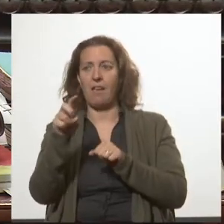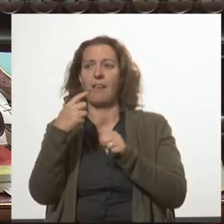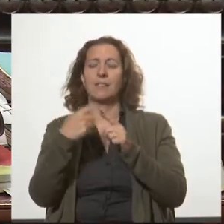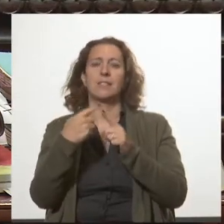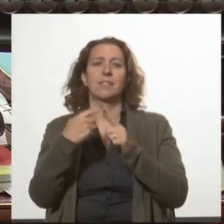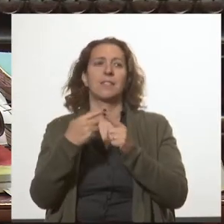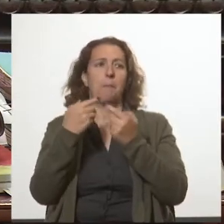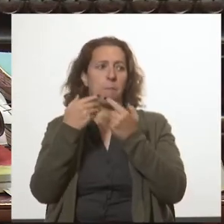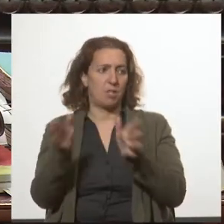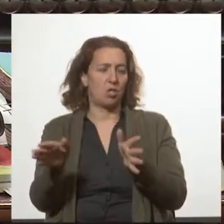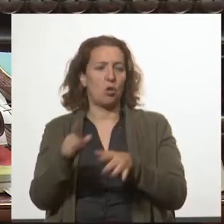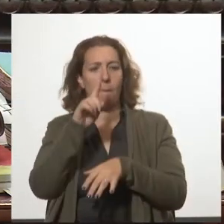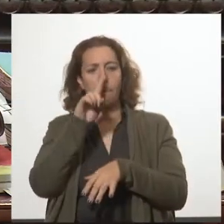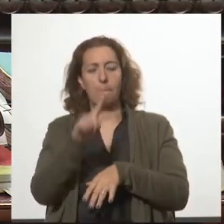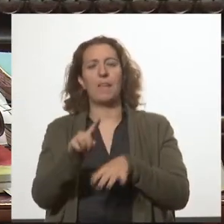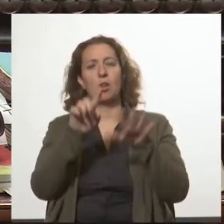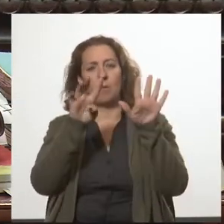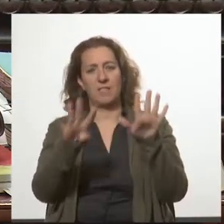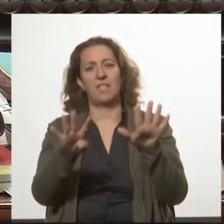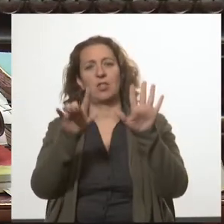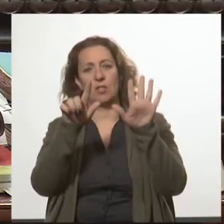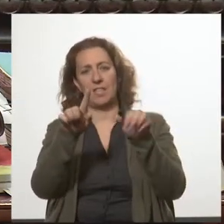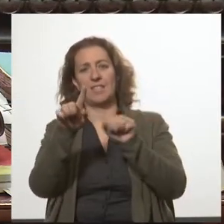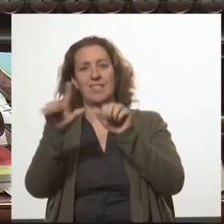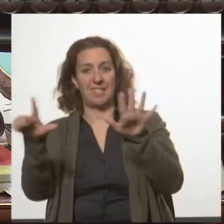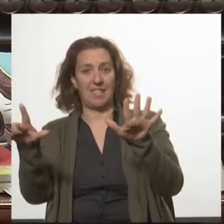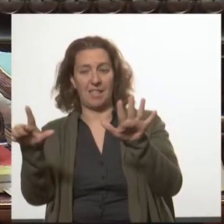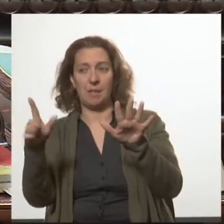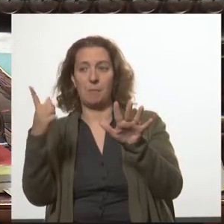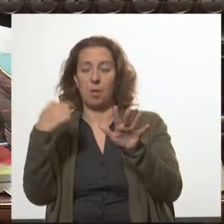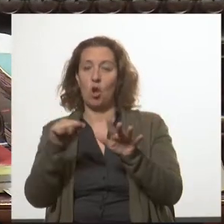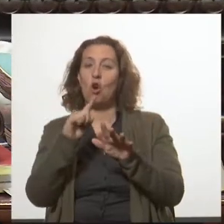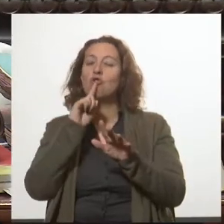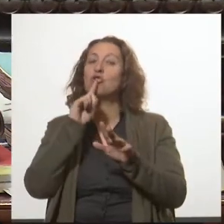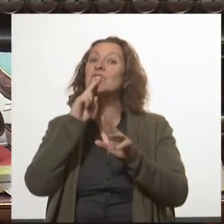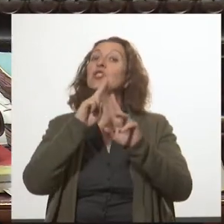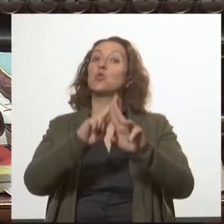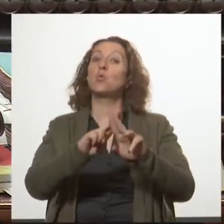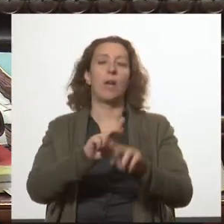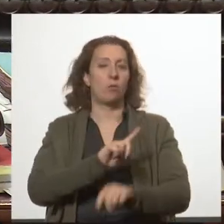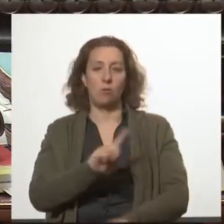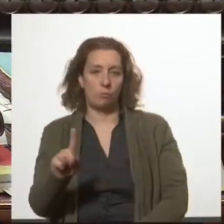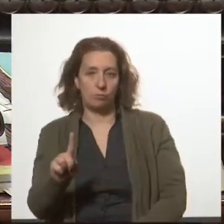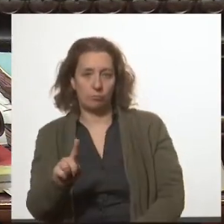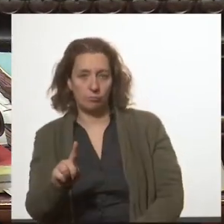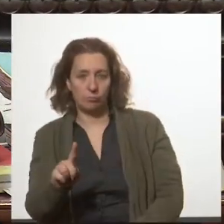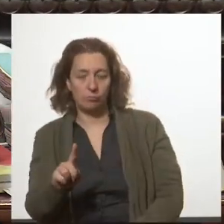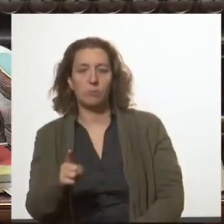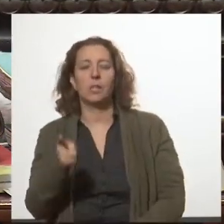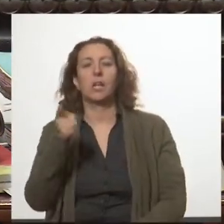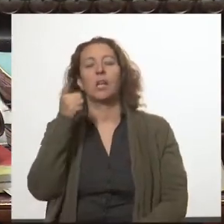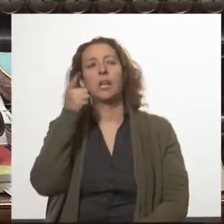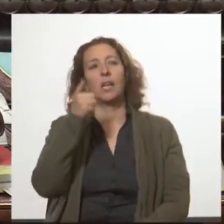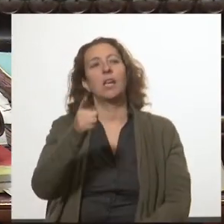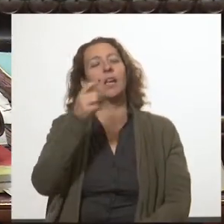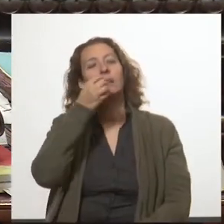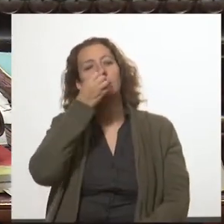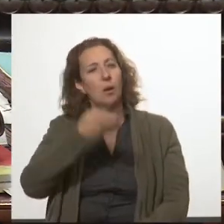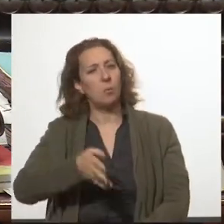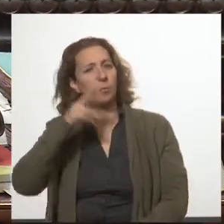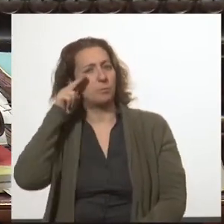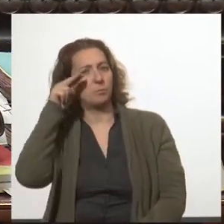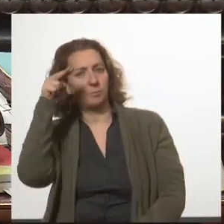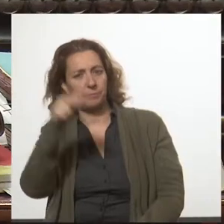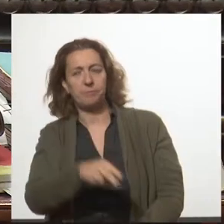desde 1917 pero no la censura y ahí entonces es donde sería pertinente mirar para